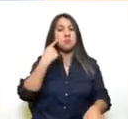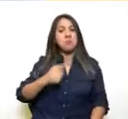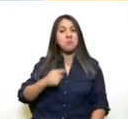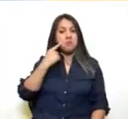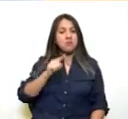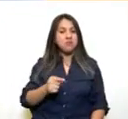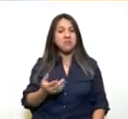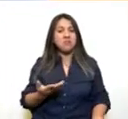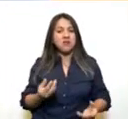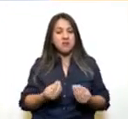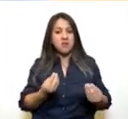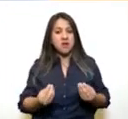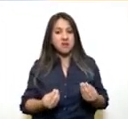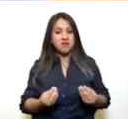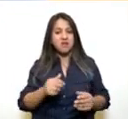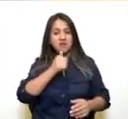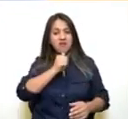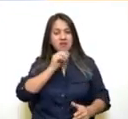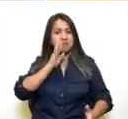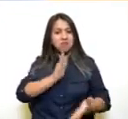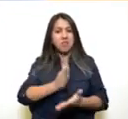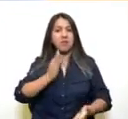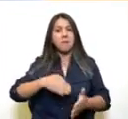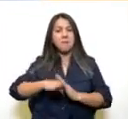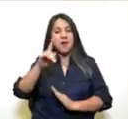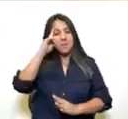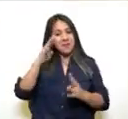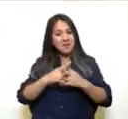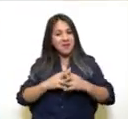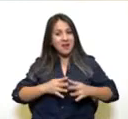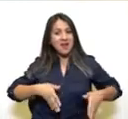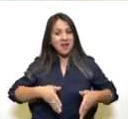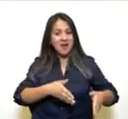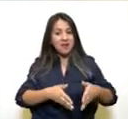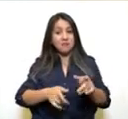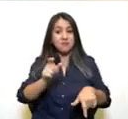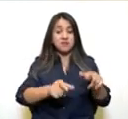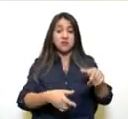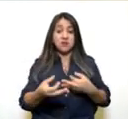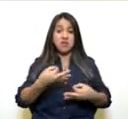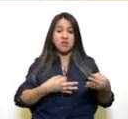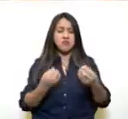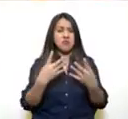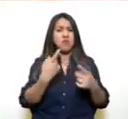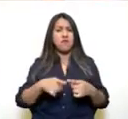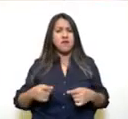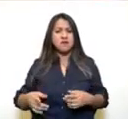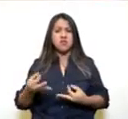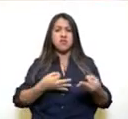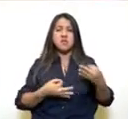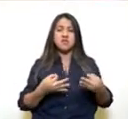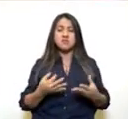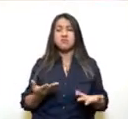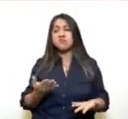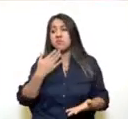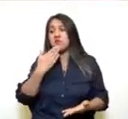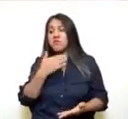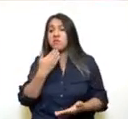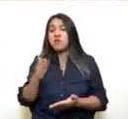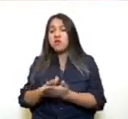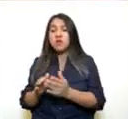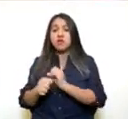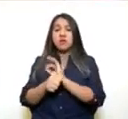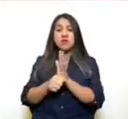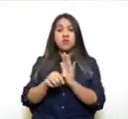no poner más fuerza de ponerme habilitar en la calle la gente nos ha dicho muchas veces entre morirme del cob y